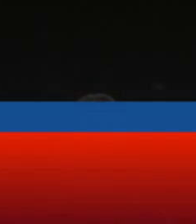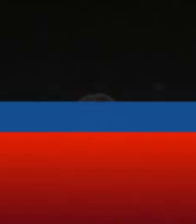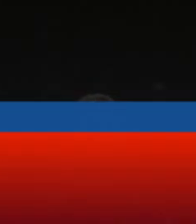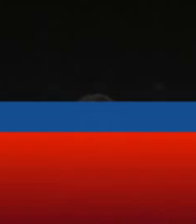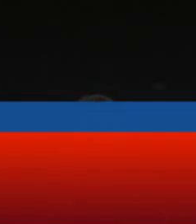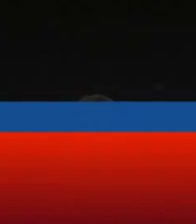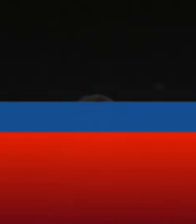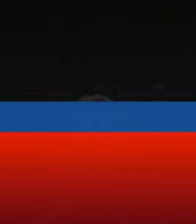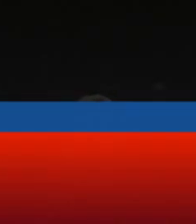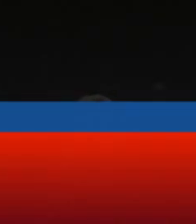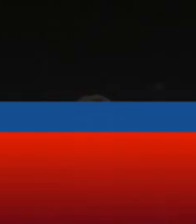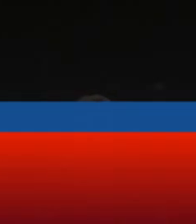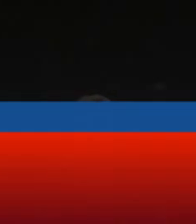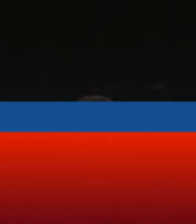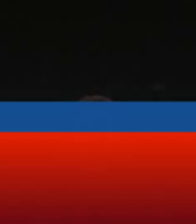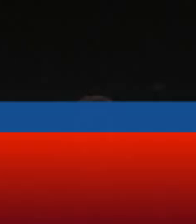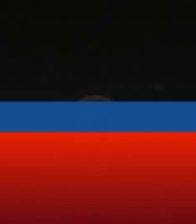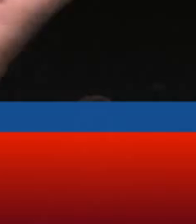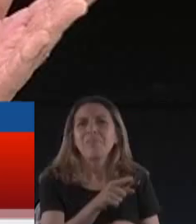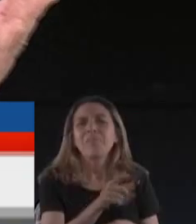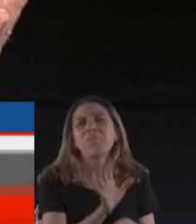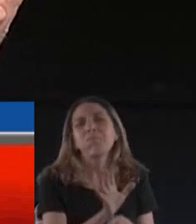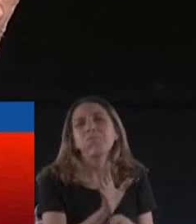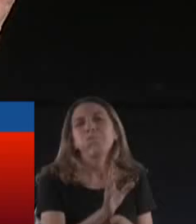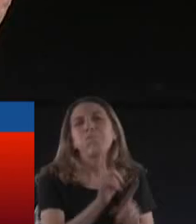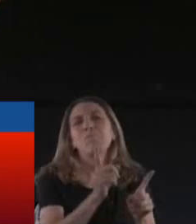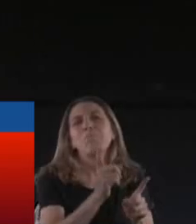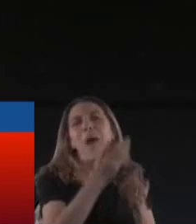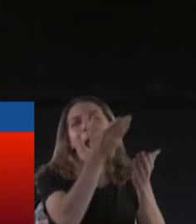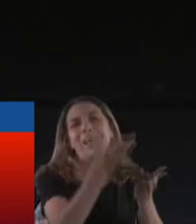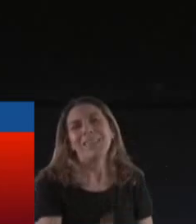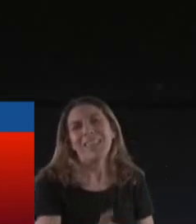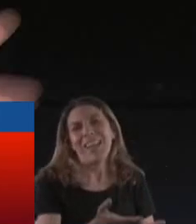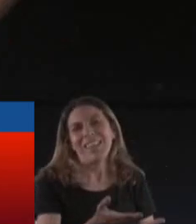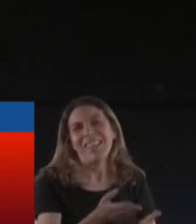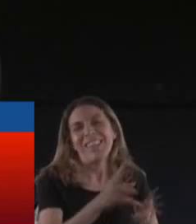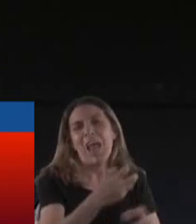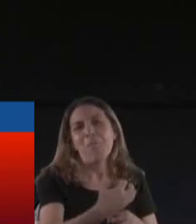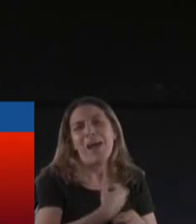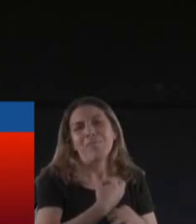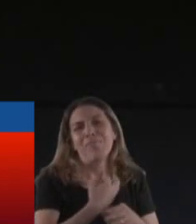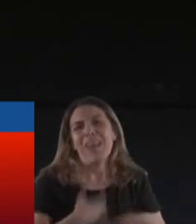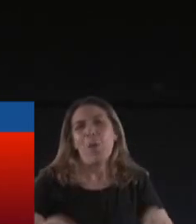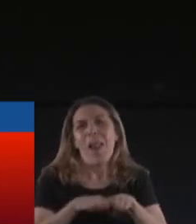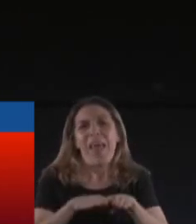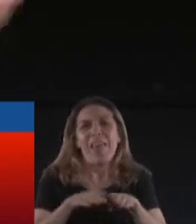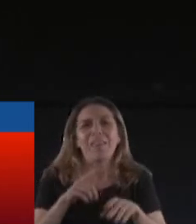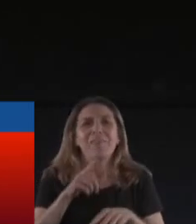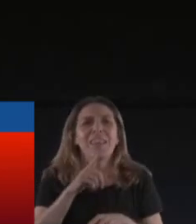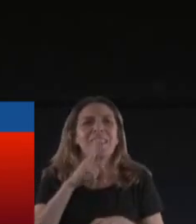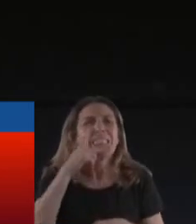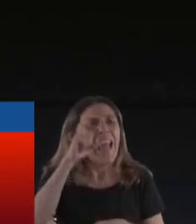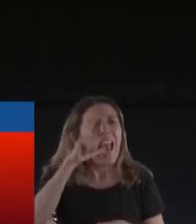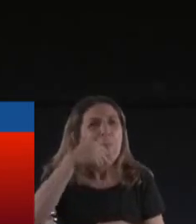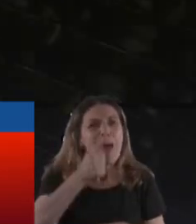charlaba ayer con mi maestra en igualdad, que se llama Vilma Ibarra, que está con el memorándum del fondo y no pude